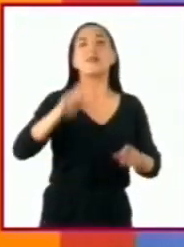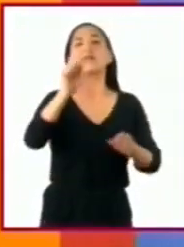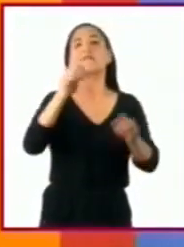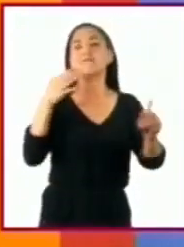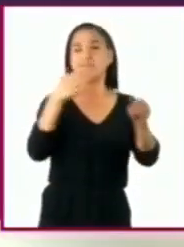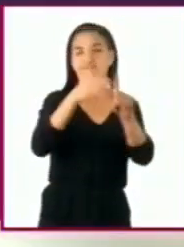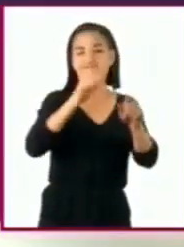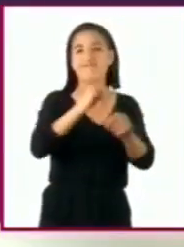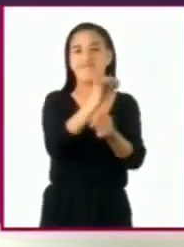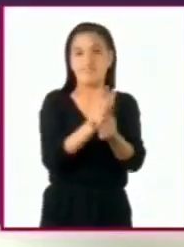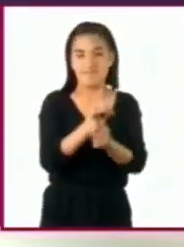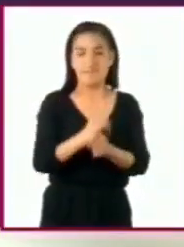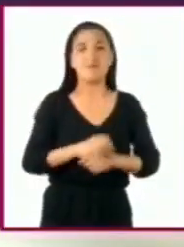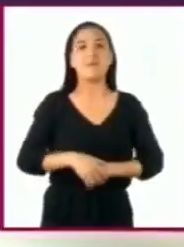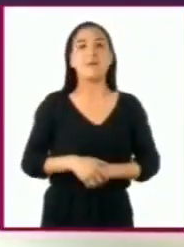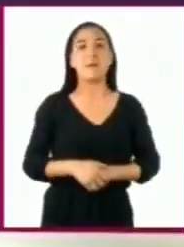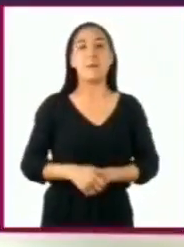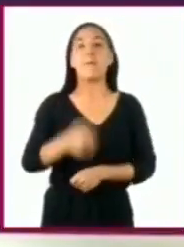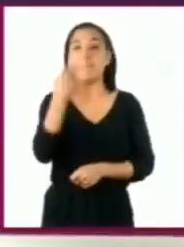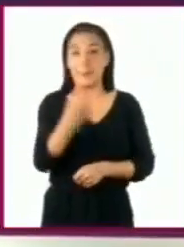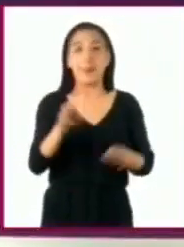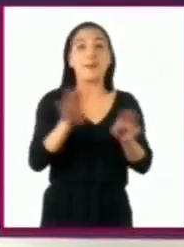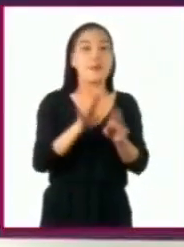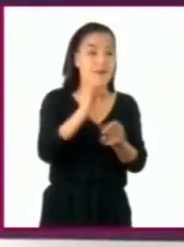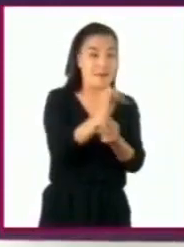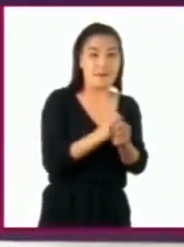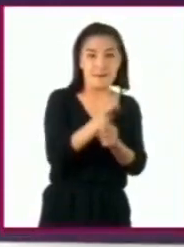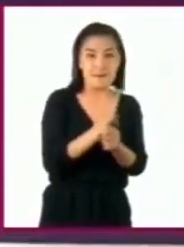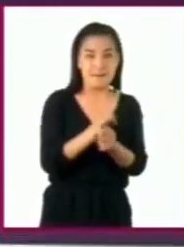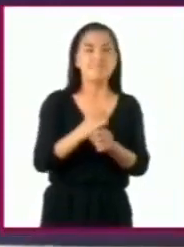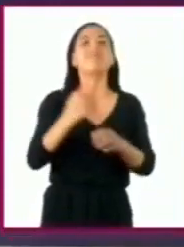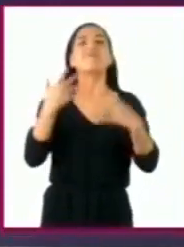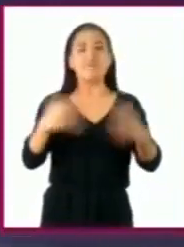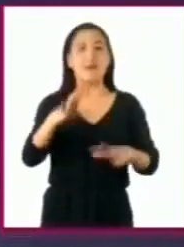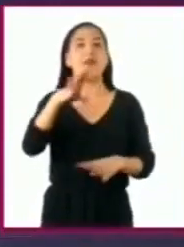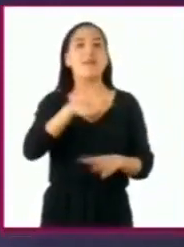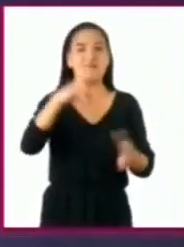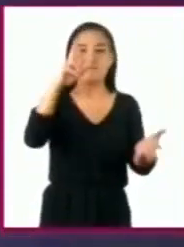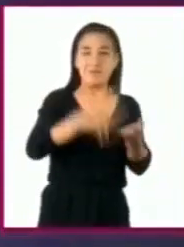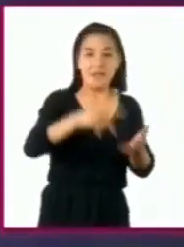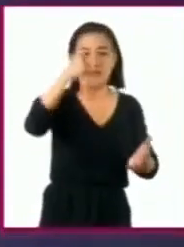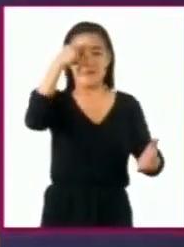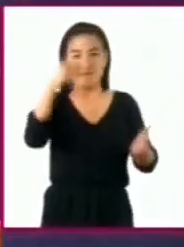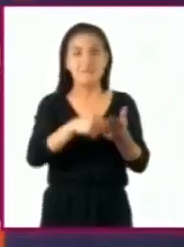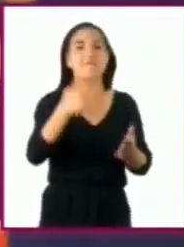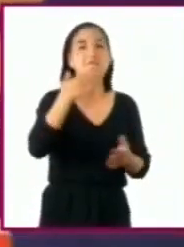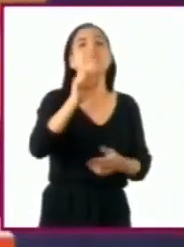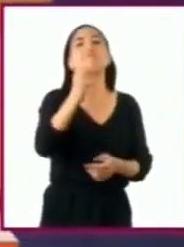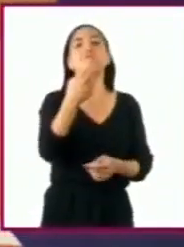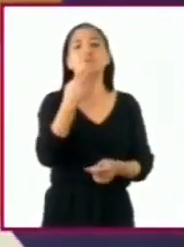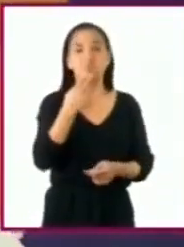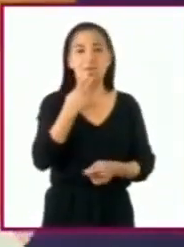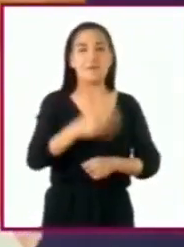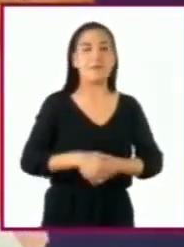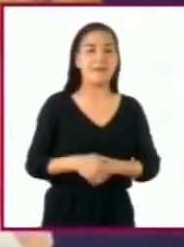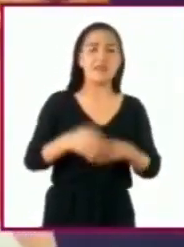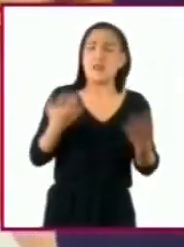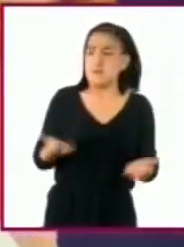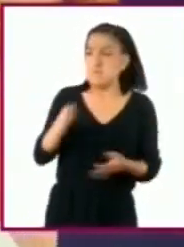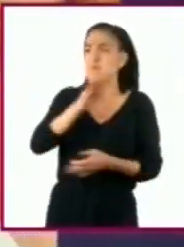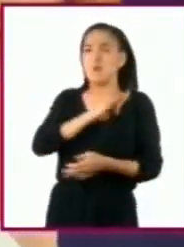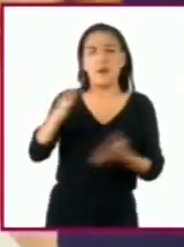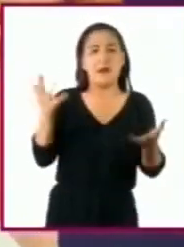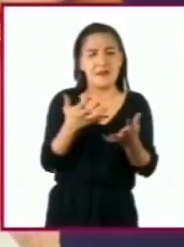investigación. Así, nuestra investigación tendrá más validez, credibilidad y utilidad. Podemos reunir